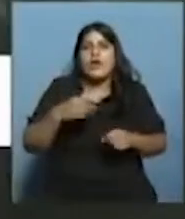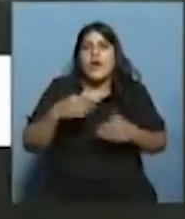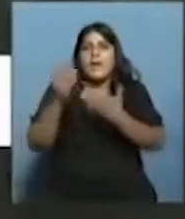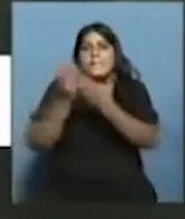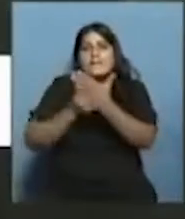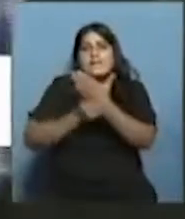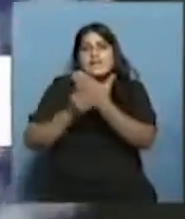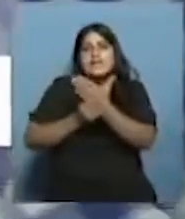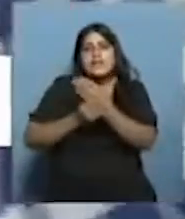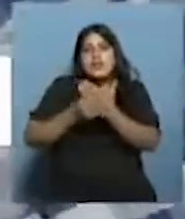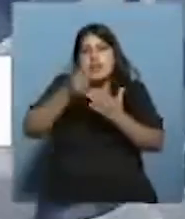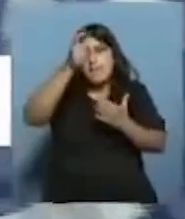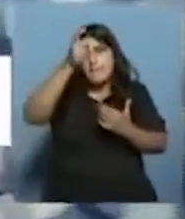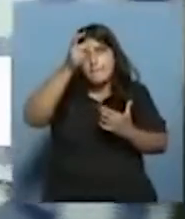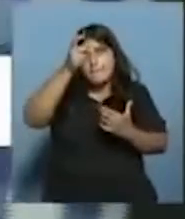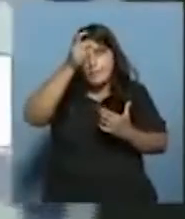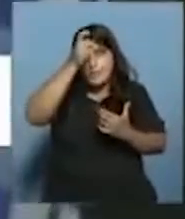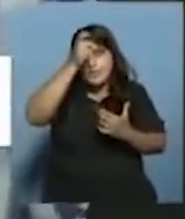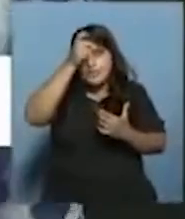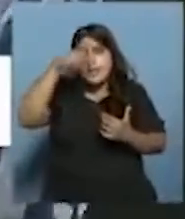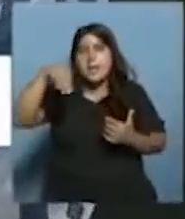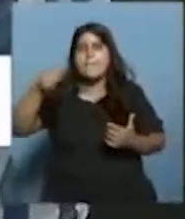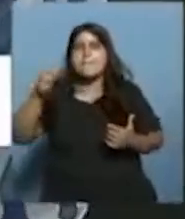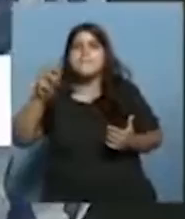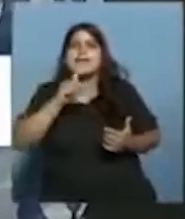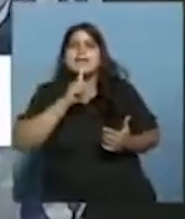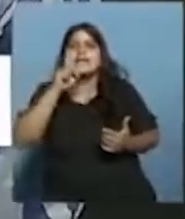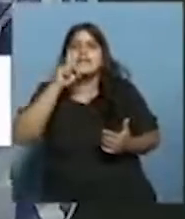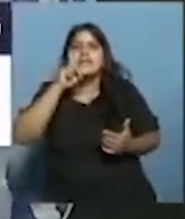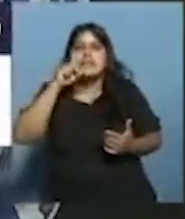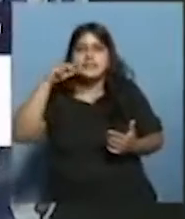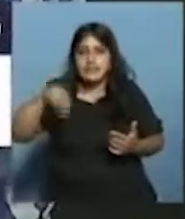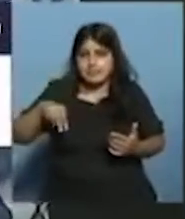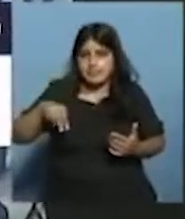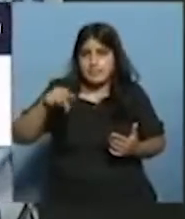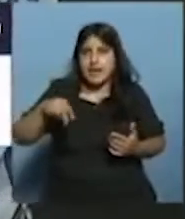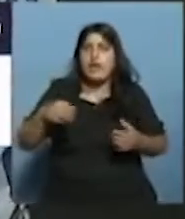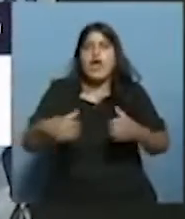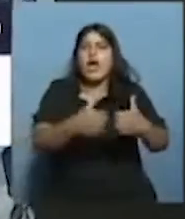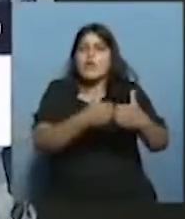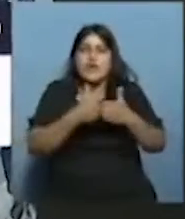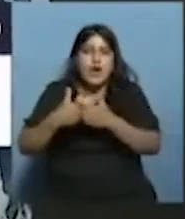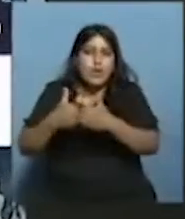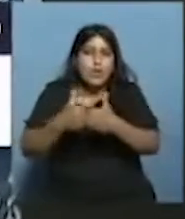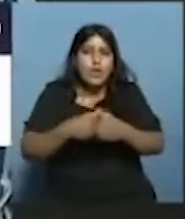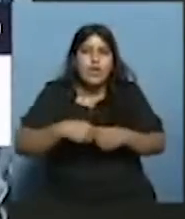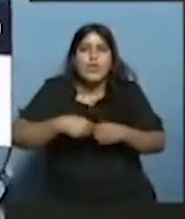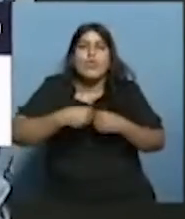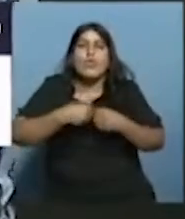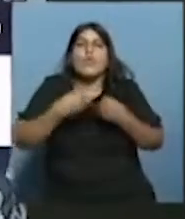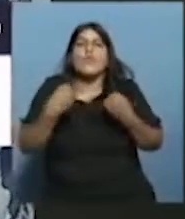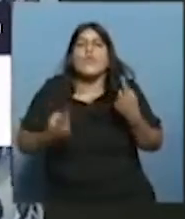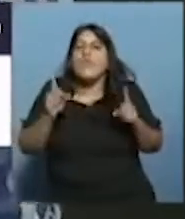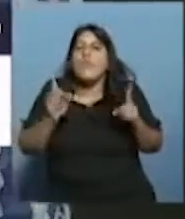de Seguridad, el Comandante Luis Martín. ¿Cómo le va, Ministro? Bueno, se ha llegado a un acuerdo. ¿Cuáles son las nuevas flexibilizaciones para